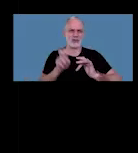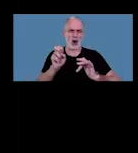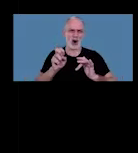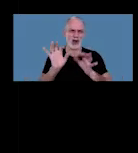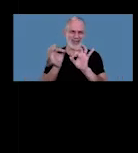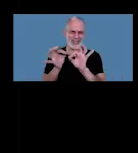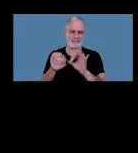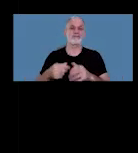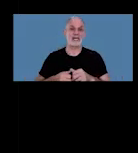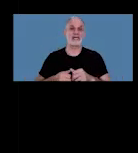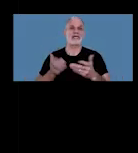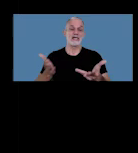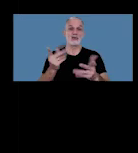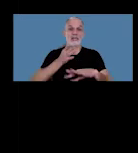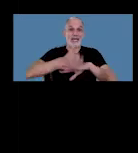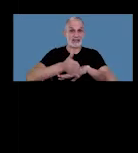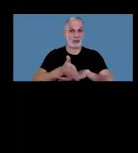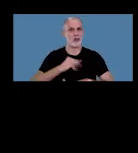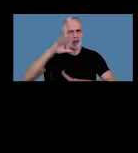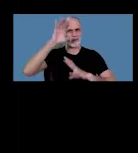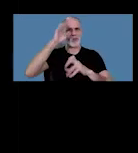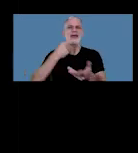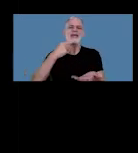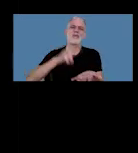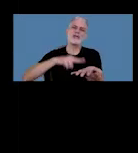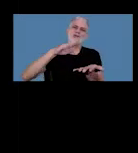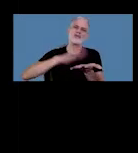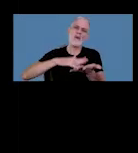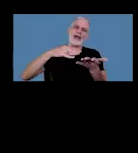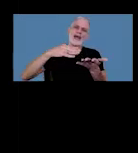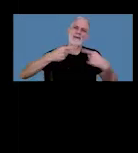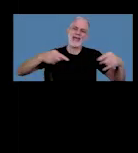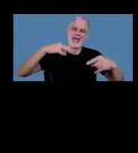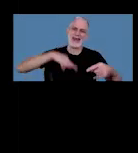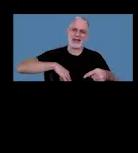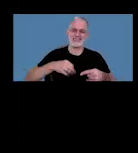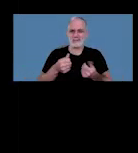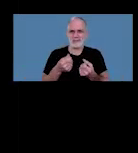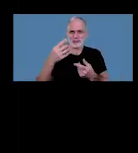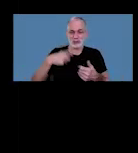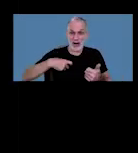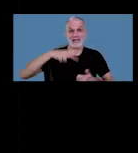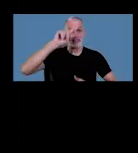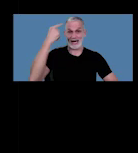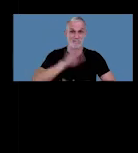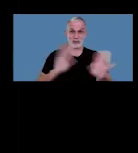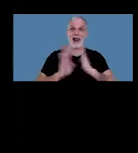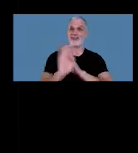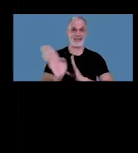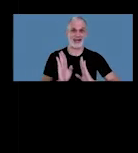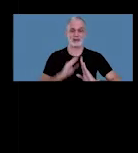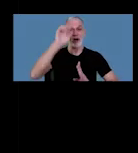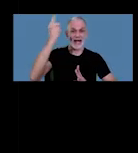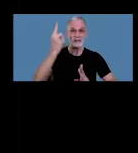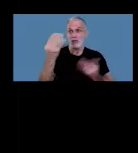Bueno, hecha esta introducción, recordemos que el impuesto sobre los bienes personales es un impuesto de carácter nacional, personal y directo, porque nacional se